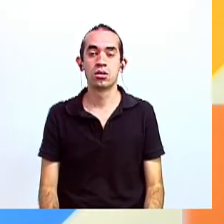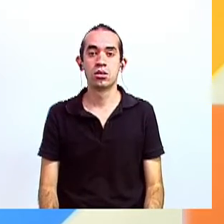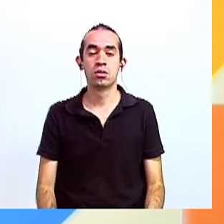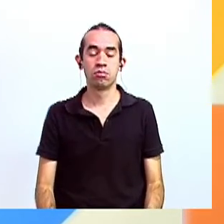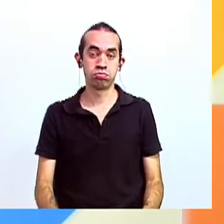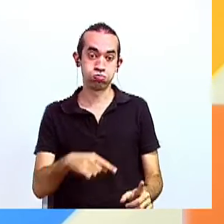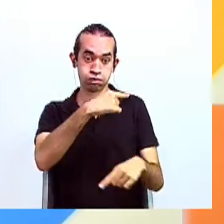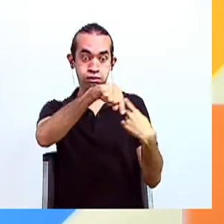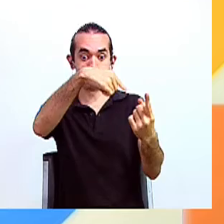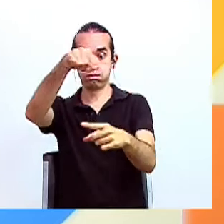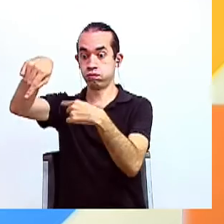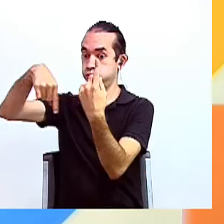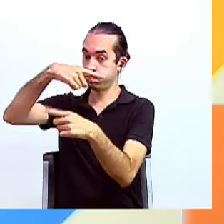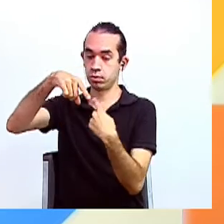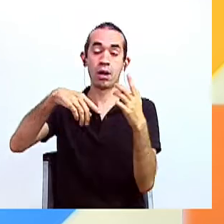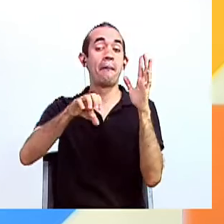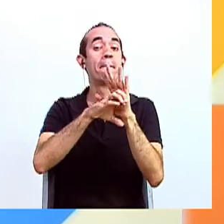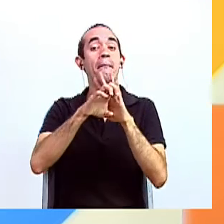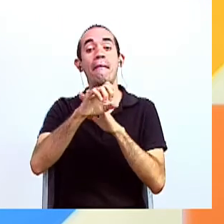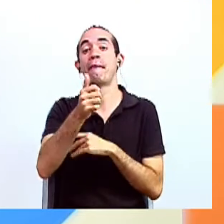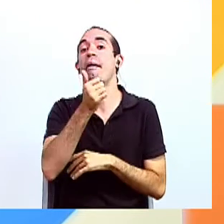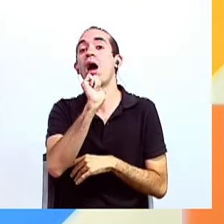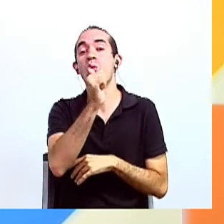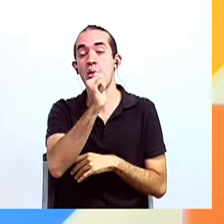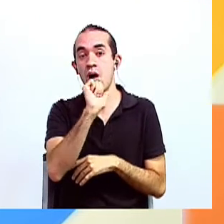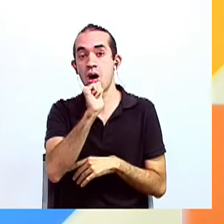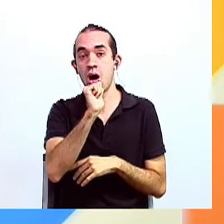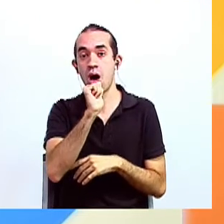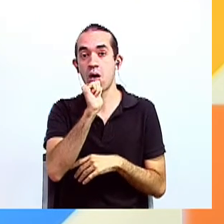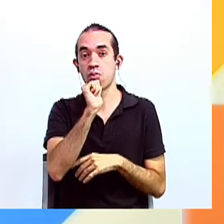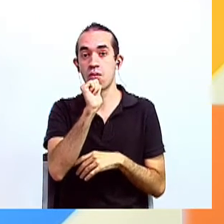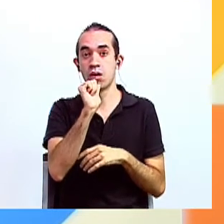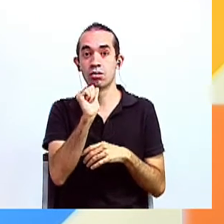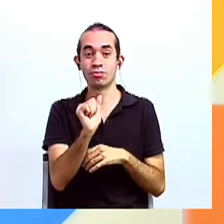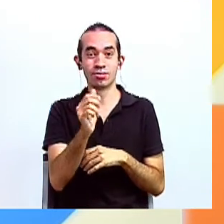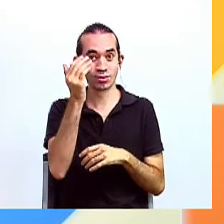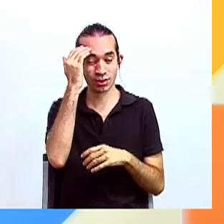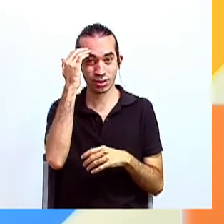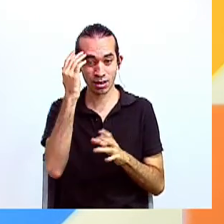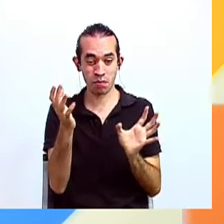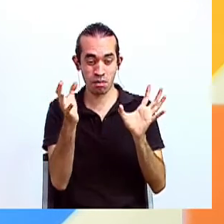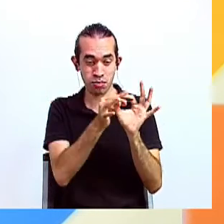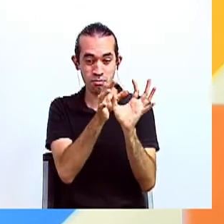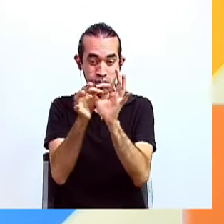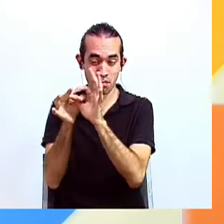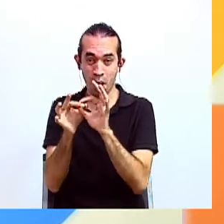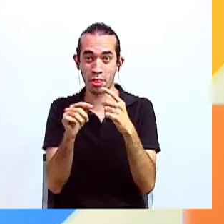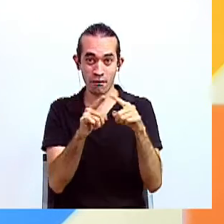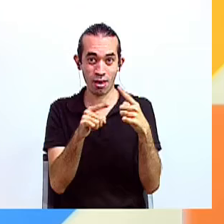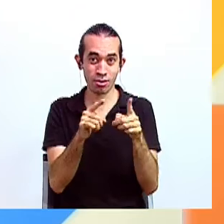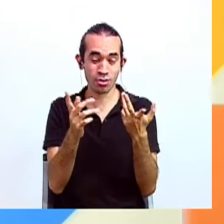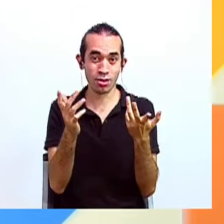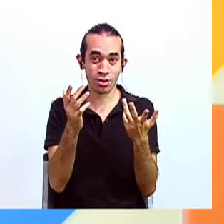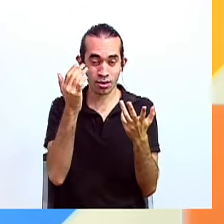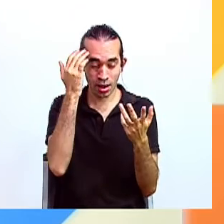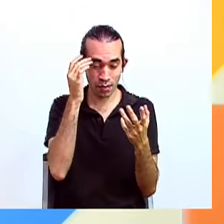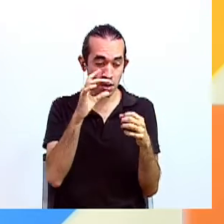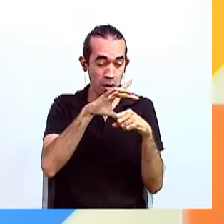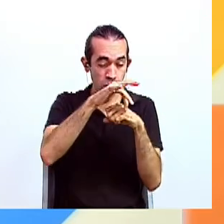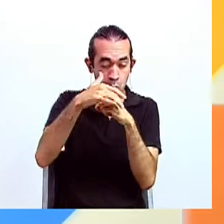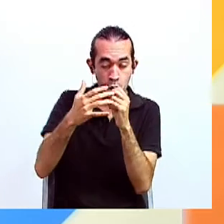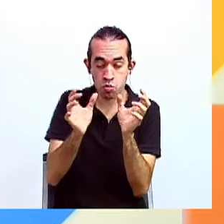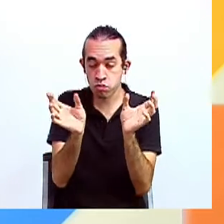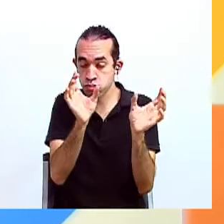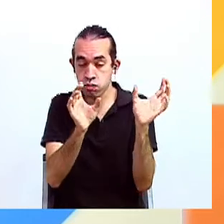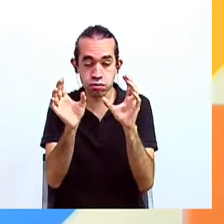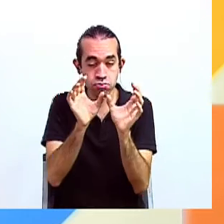entre ellos. El agua es una molécula. Ustedes conocen el agua, ¿cierto? Recuerdan esas características que el